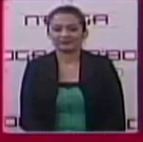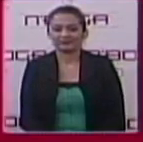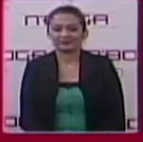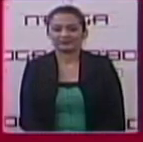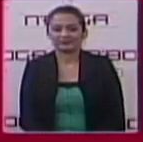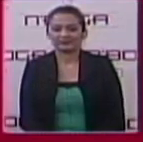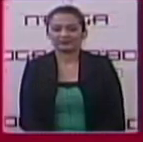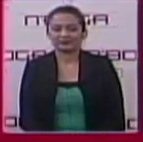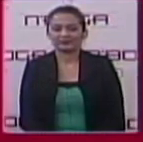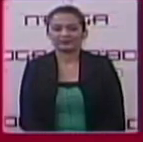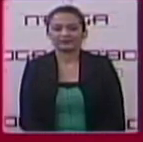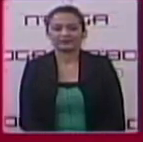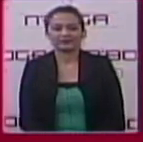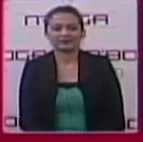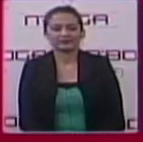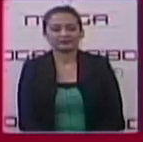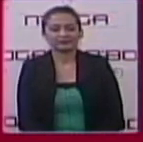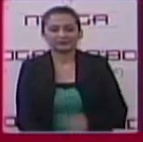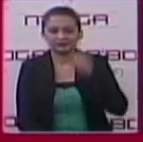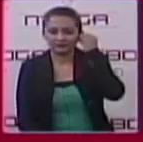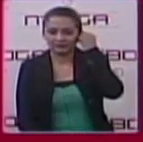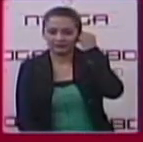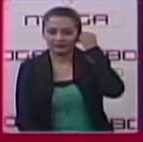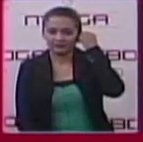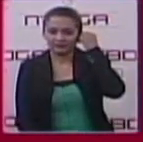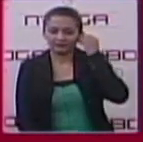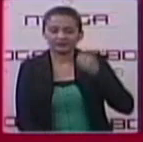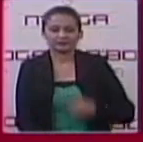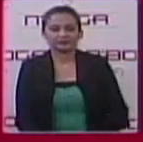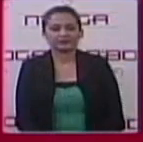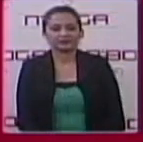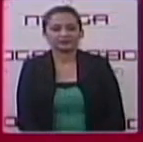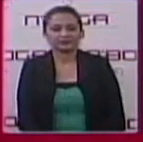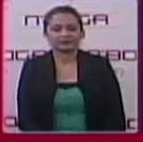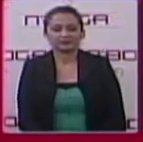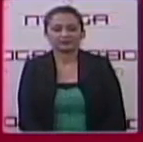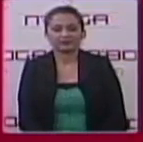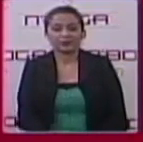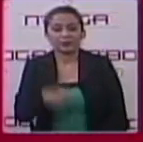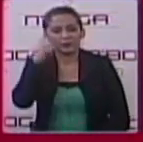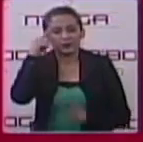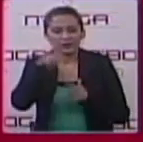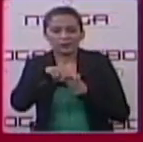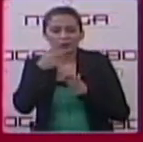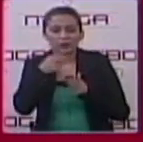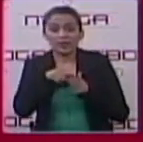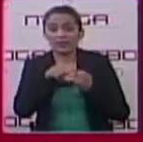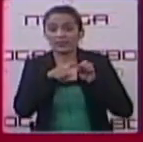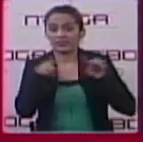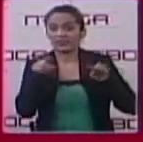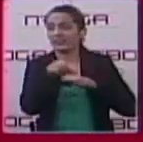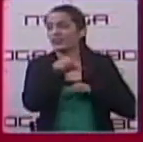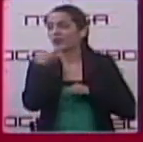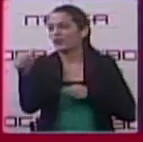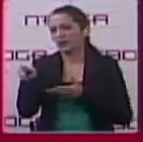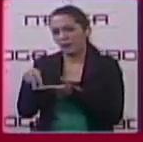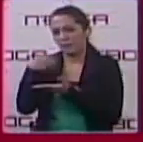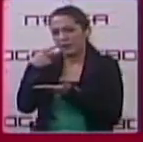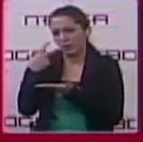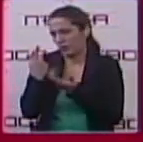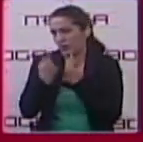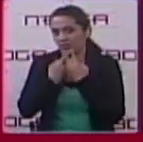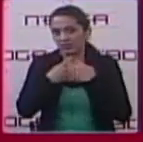Adriana qué es lo que considera usted que con los frit Por qué se diferencia de los demás Cuál es ese Plus el factor